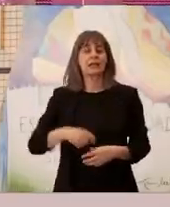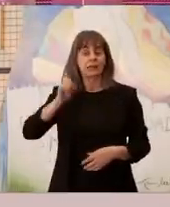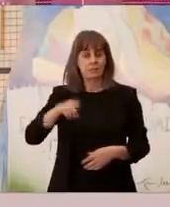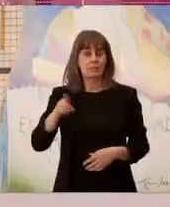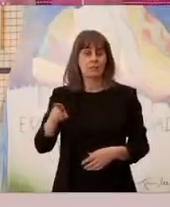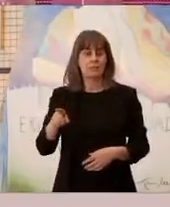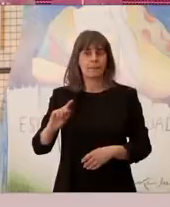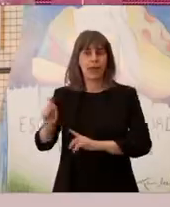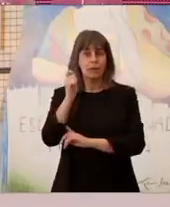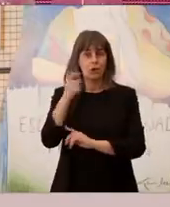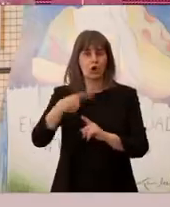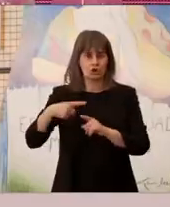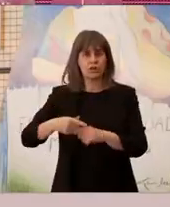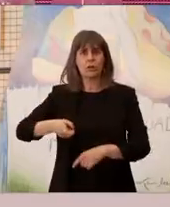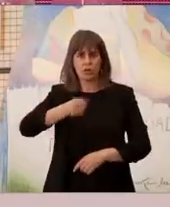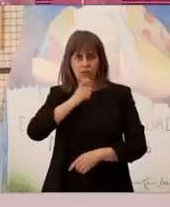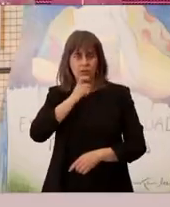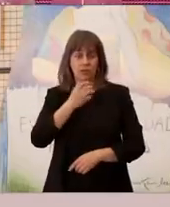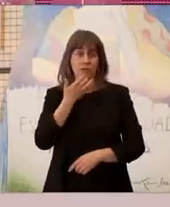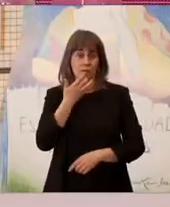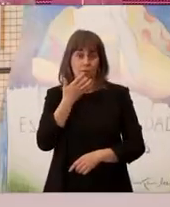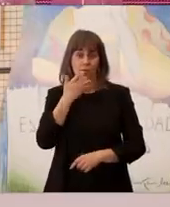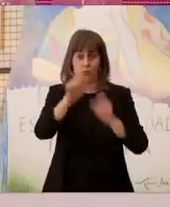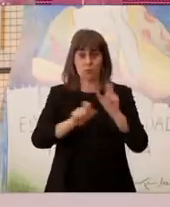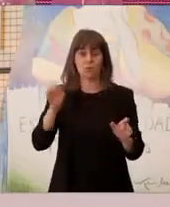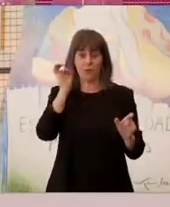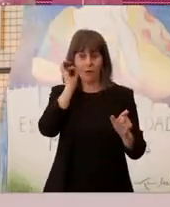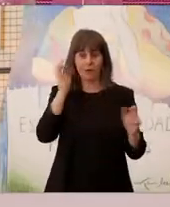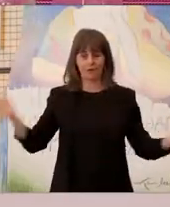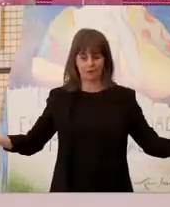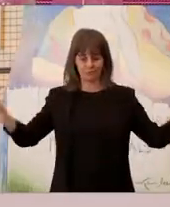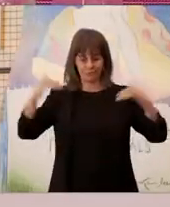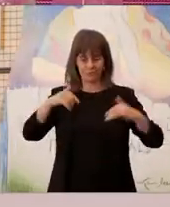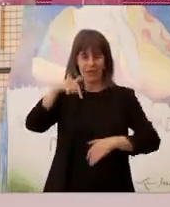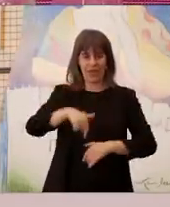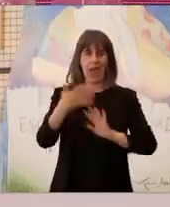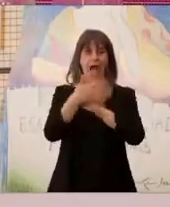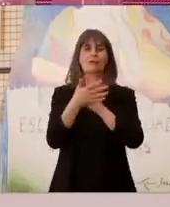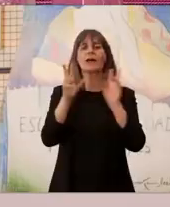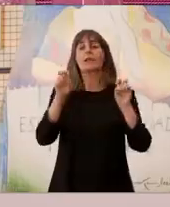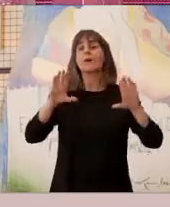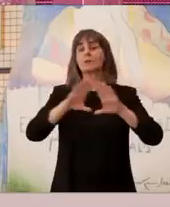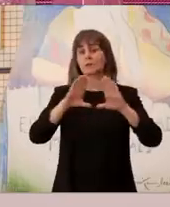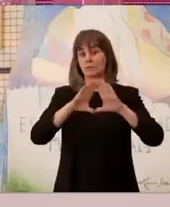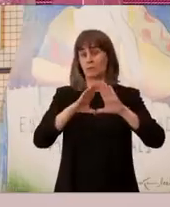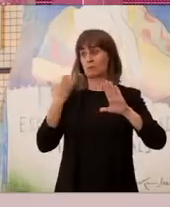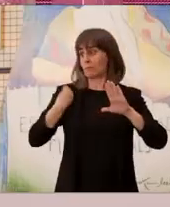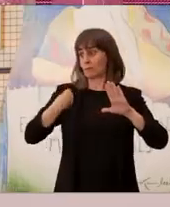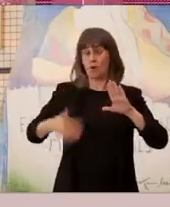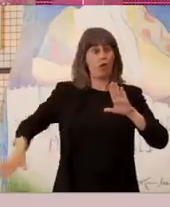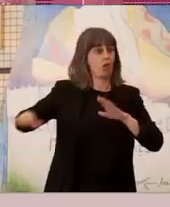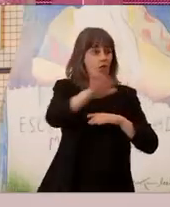tan difíciles de conseguir como traer a las mujeres hablar además de feminismo en un lugar tan maravilloso como este